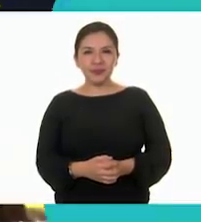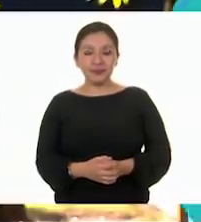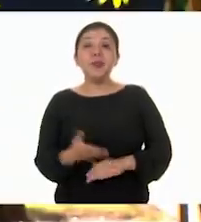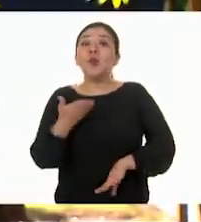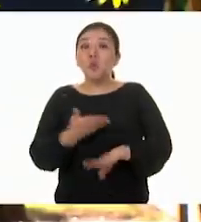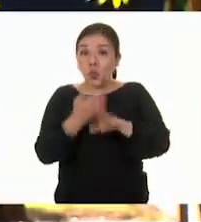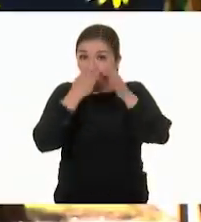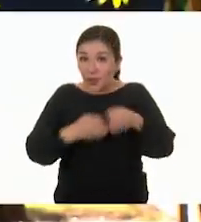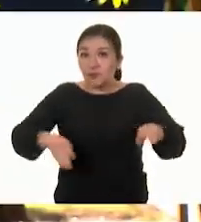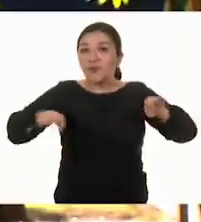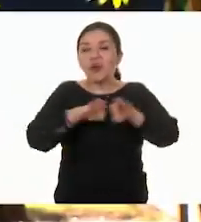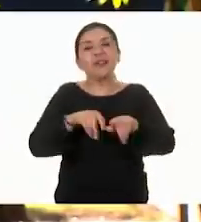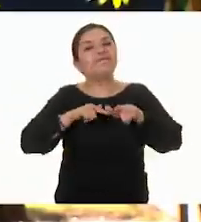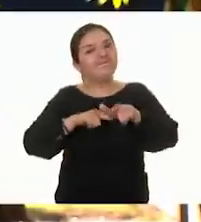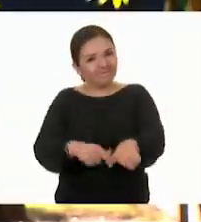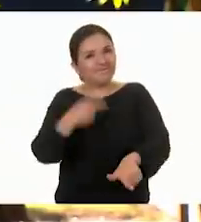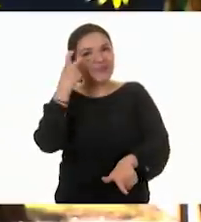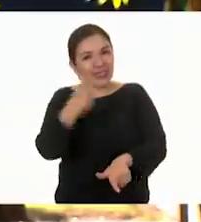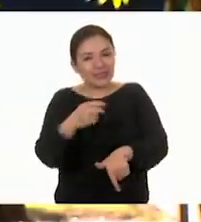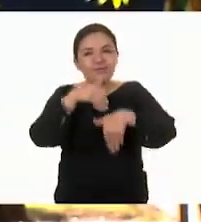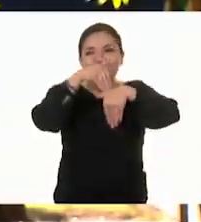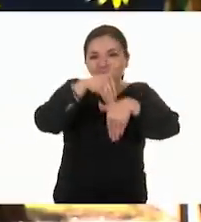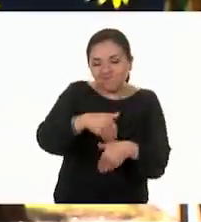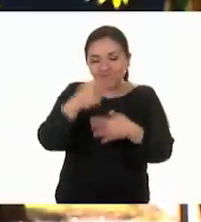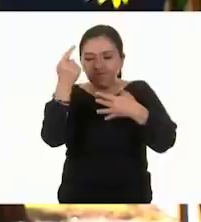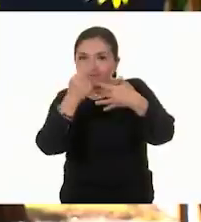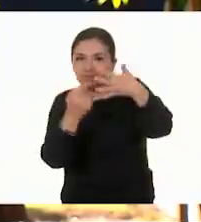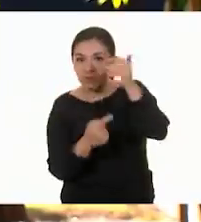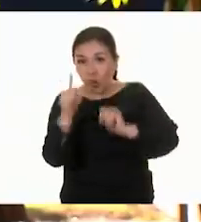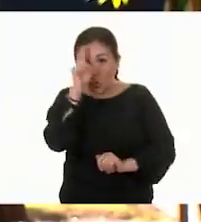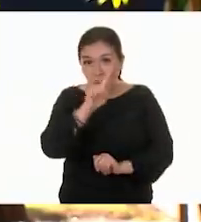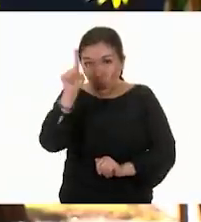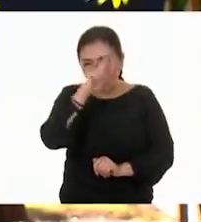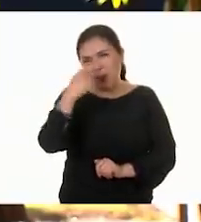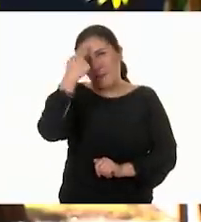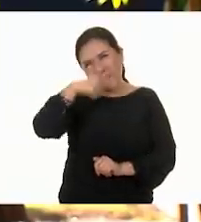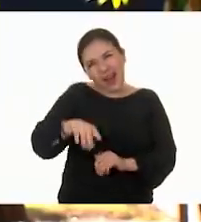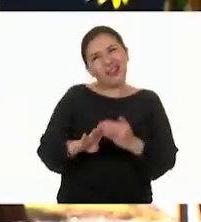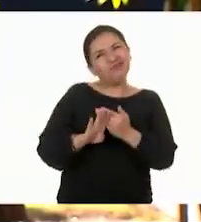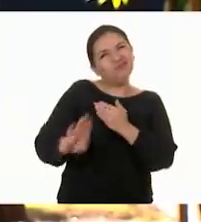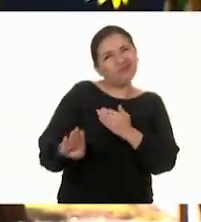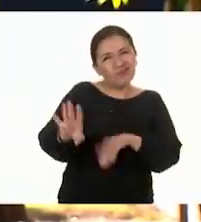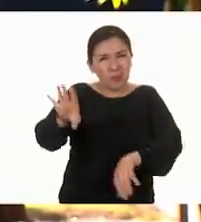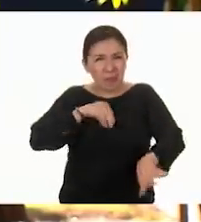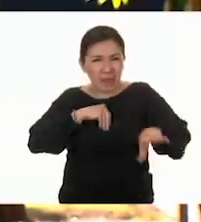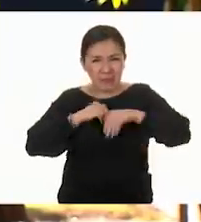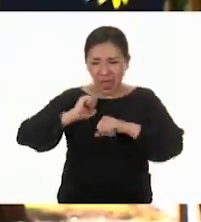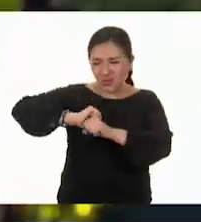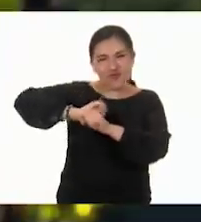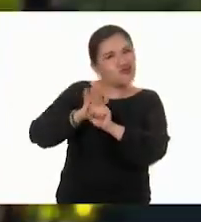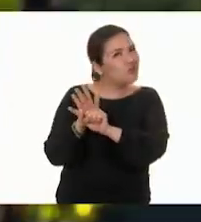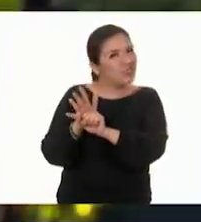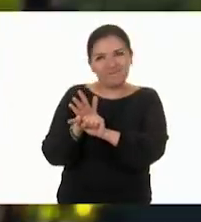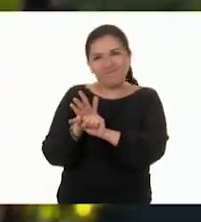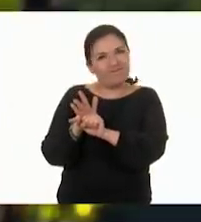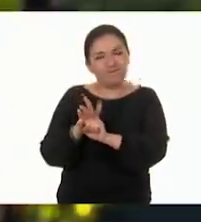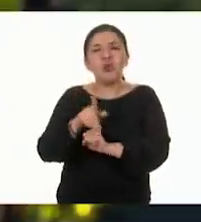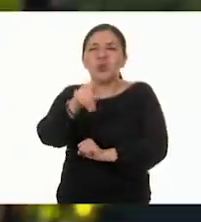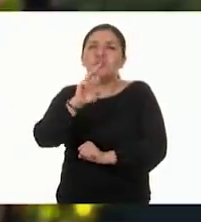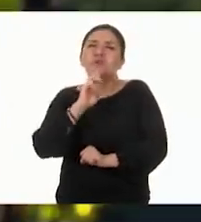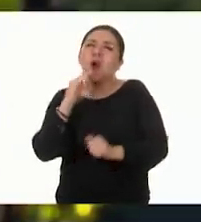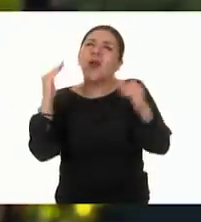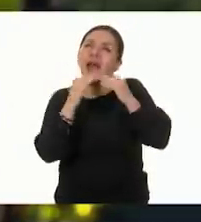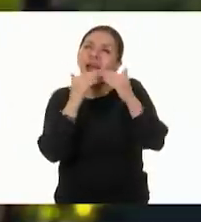Es muy importante continuar con las recomendaciones para evitar contagios de COVID. Trata de